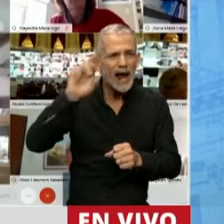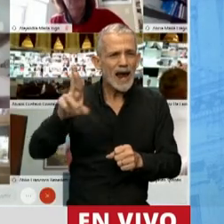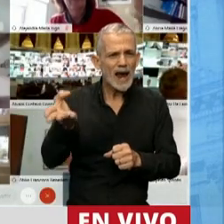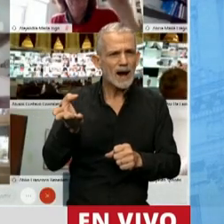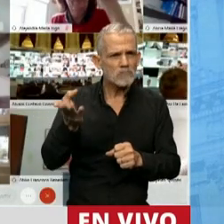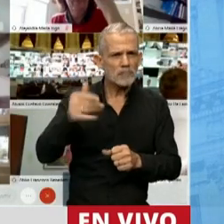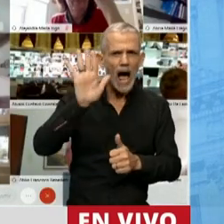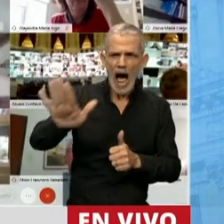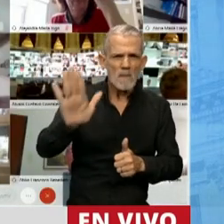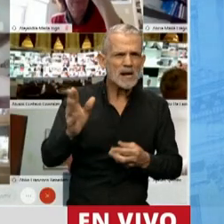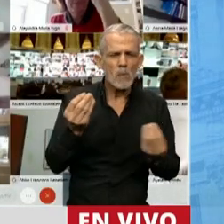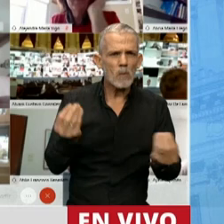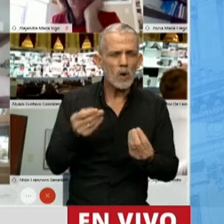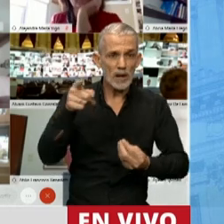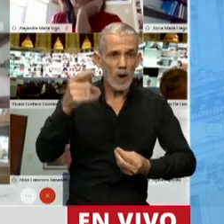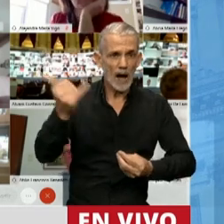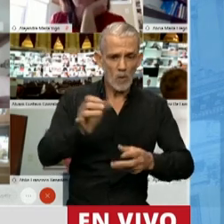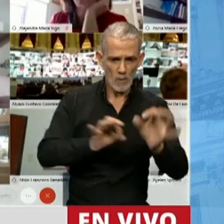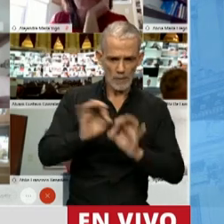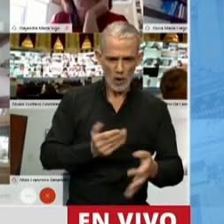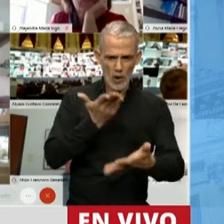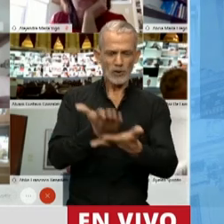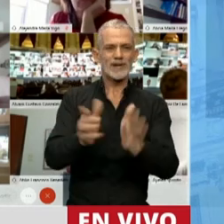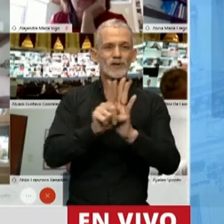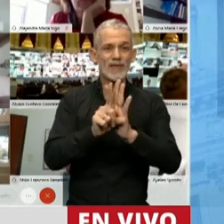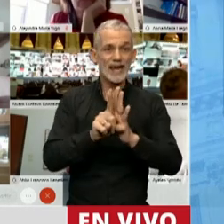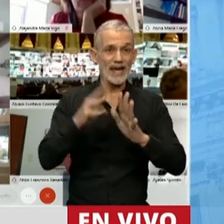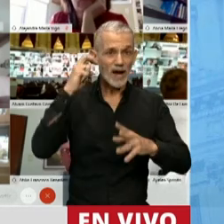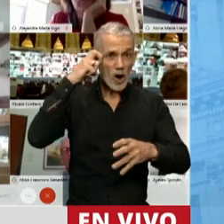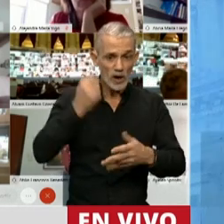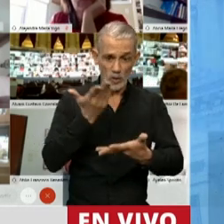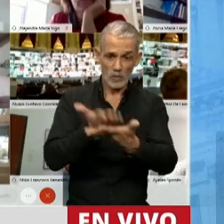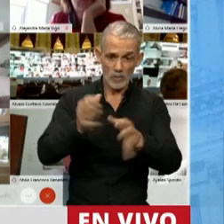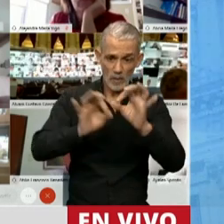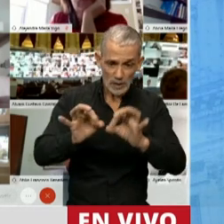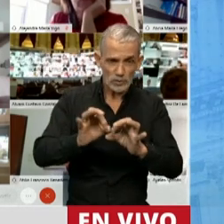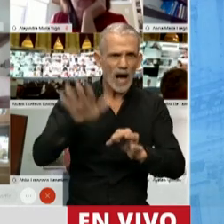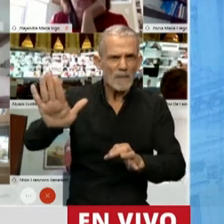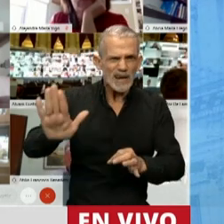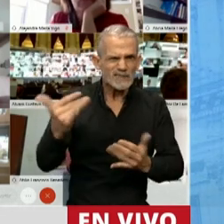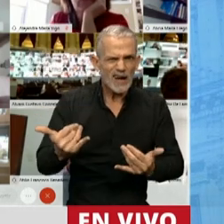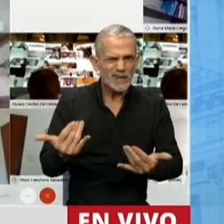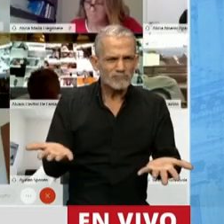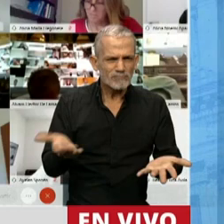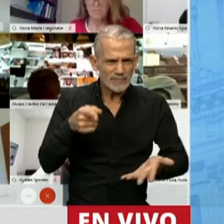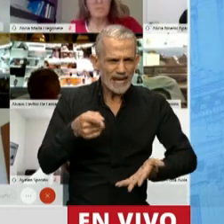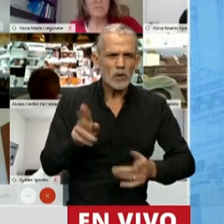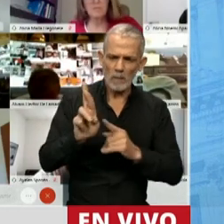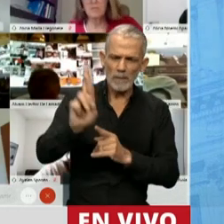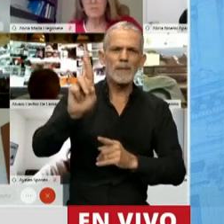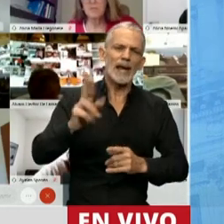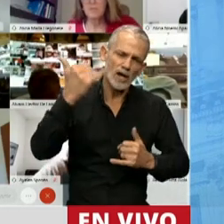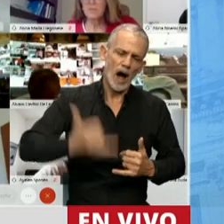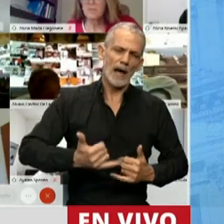sido amenazado por presentar un proyecto de ley al Parlamento argentino. Esto sí que es una cuestión